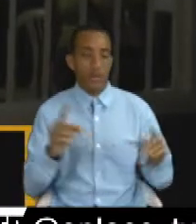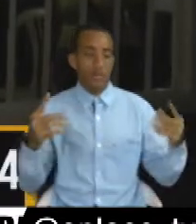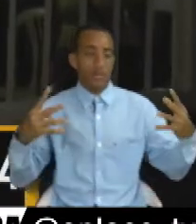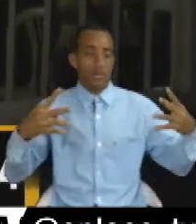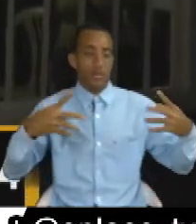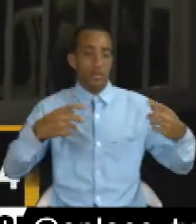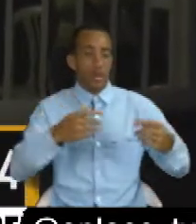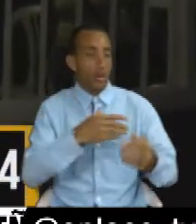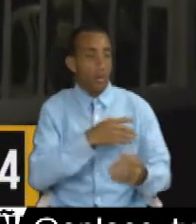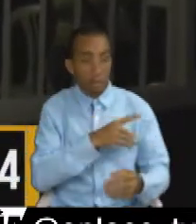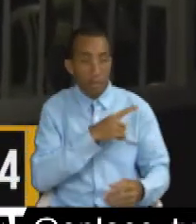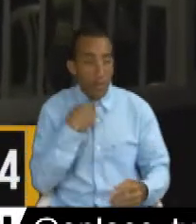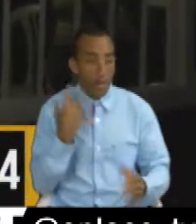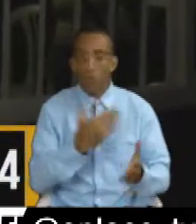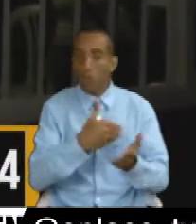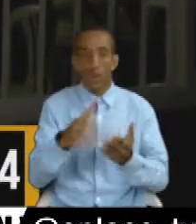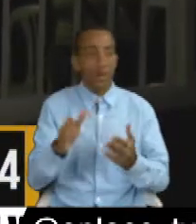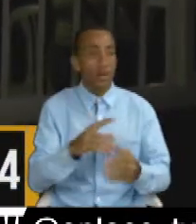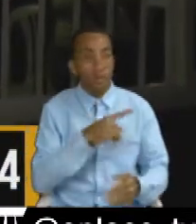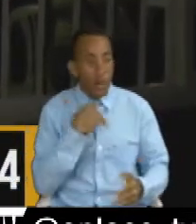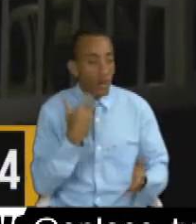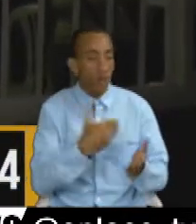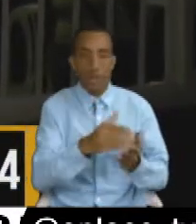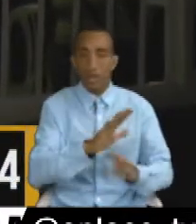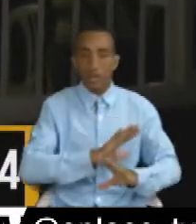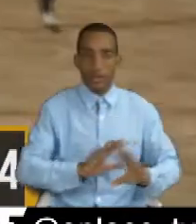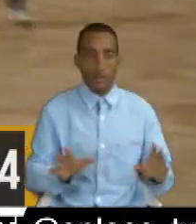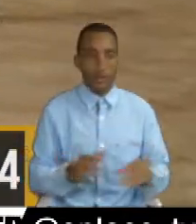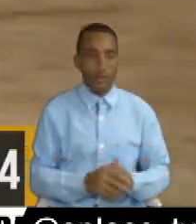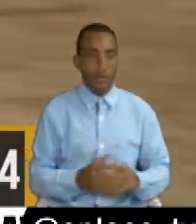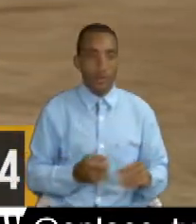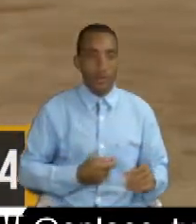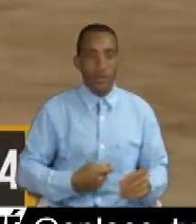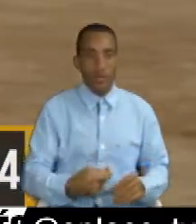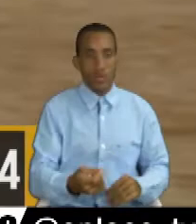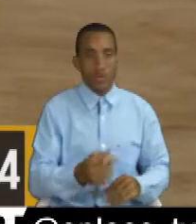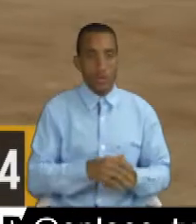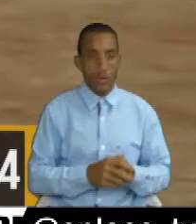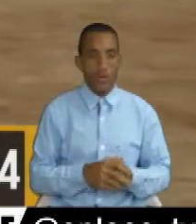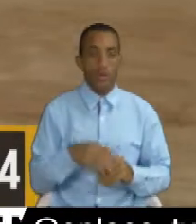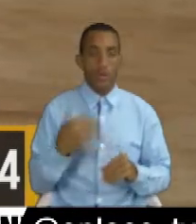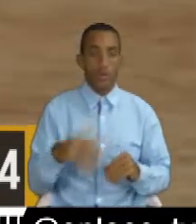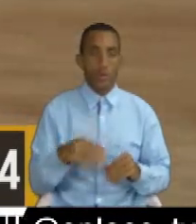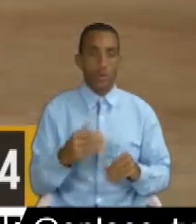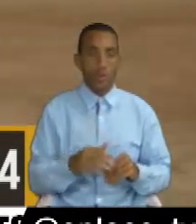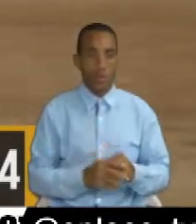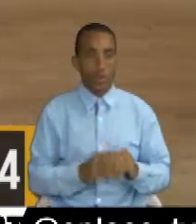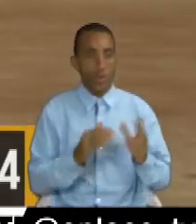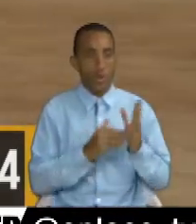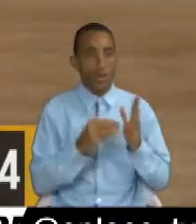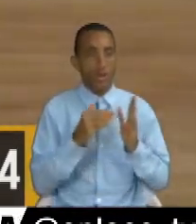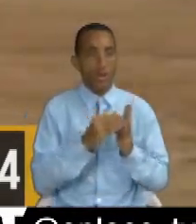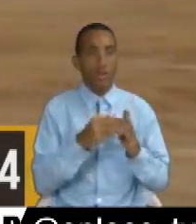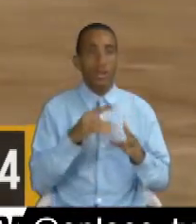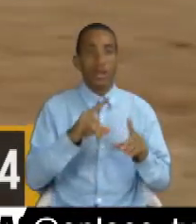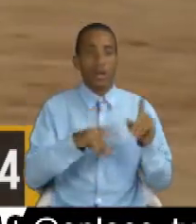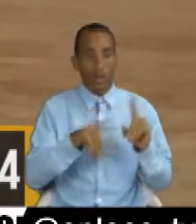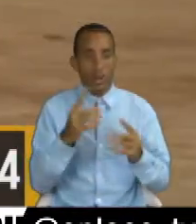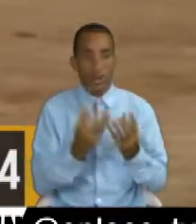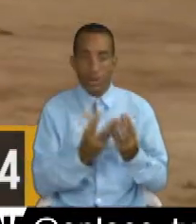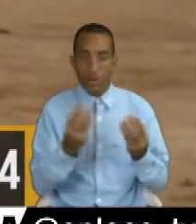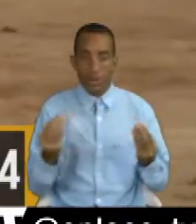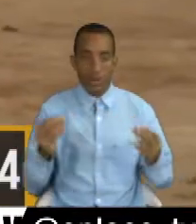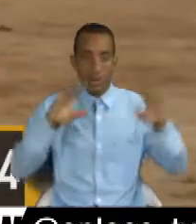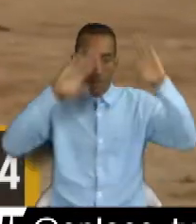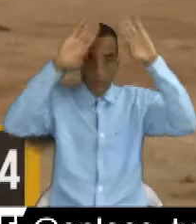ya vamos a jugar la primera fase que terminamos este fin de semana. El nivel deportivo es alto y algunos equipos como el del corregimiento, el centro, se